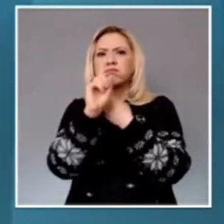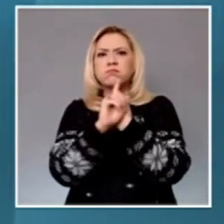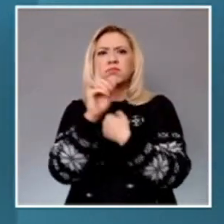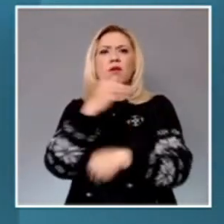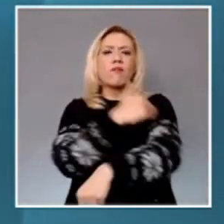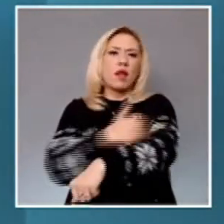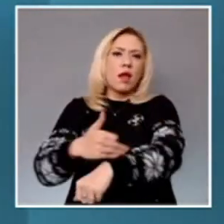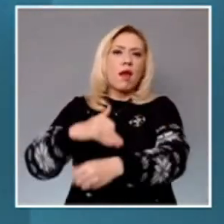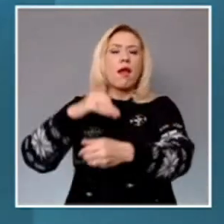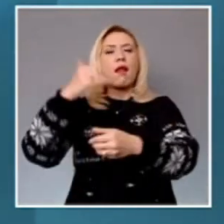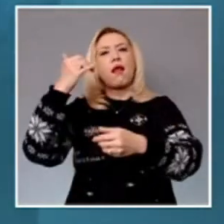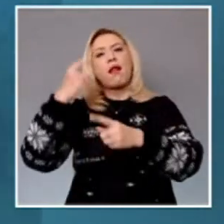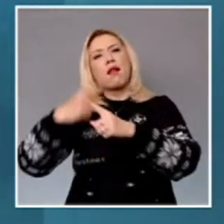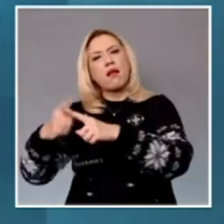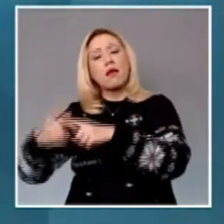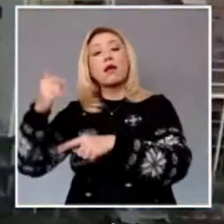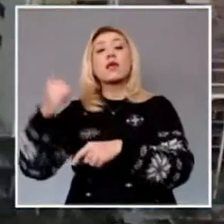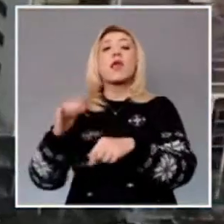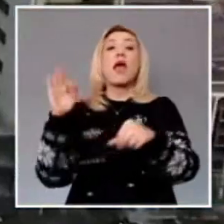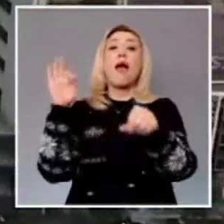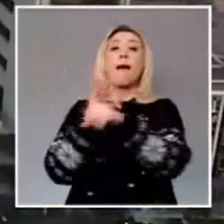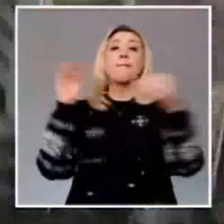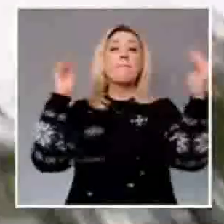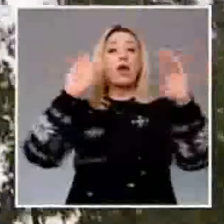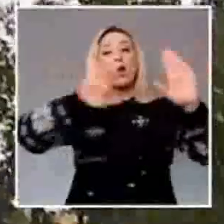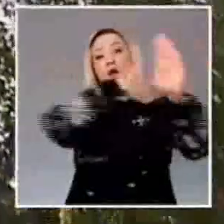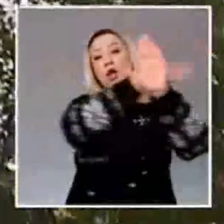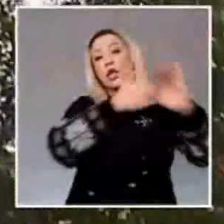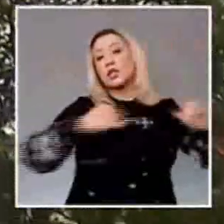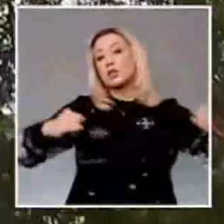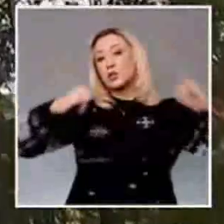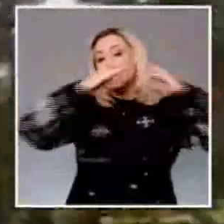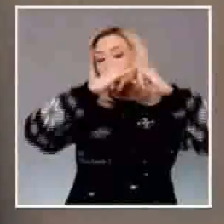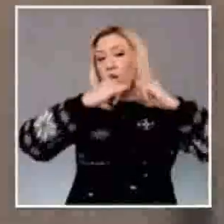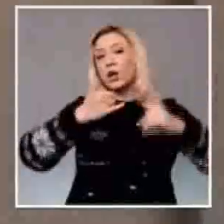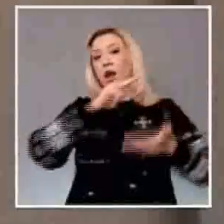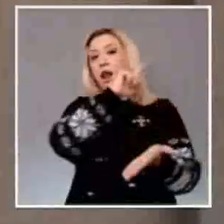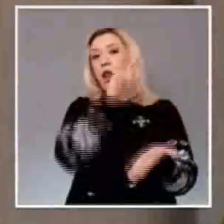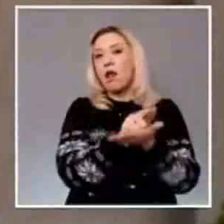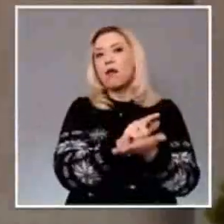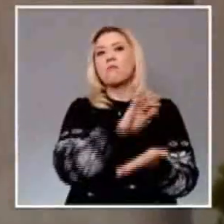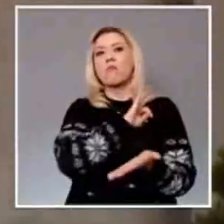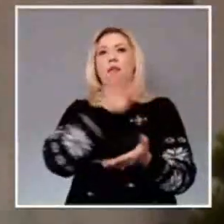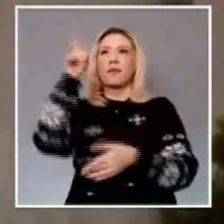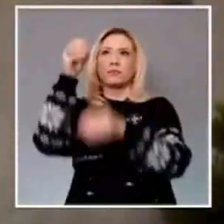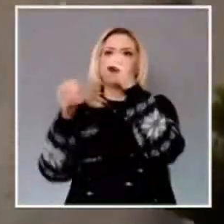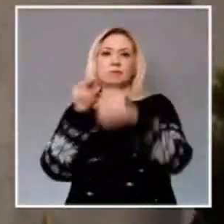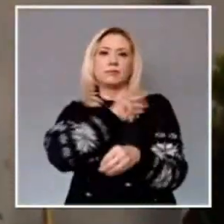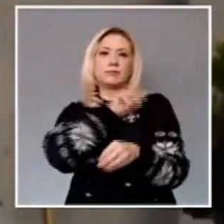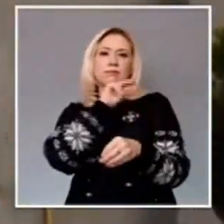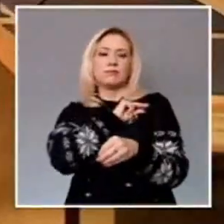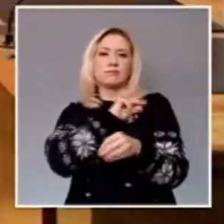directo, y sus decisiones pueden ser impugnadas y revisadas por tribunales colegiados de apelación y por los